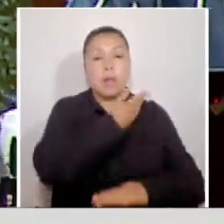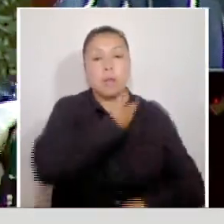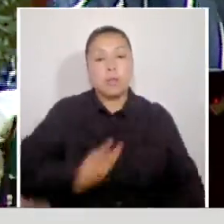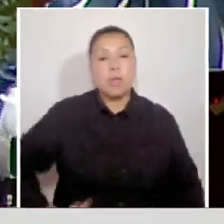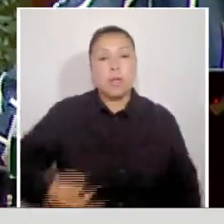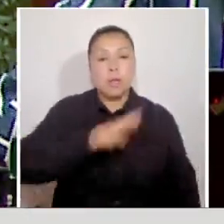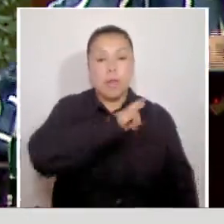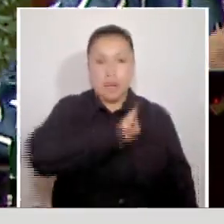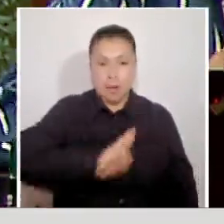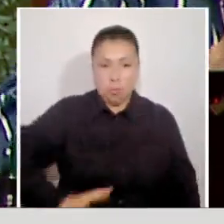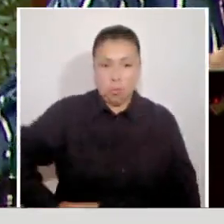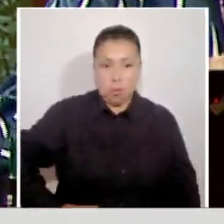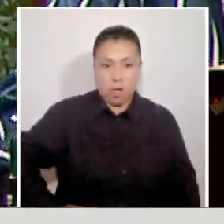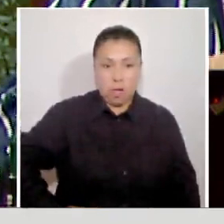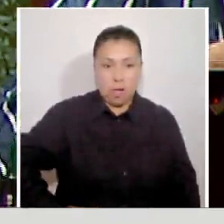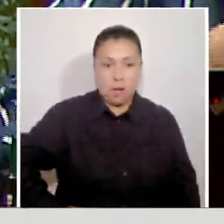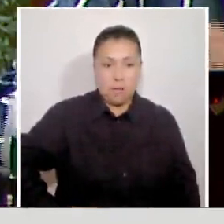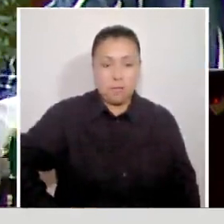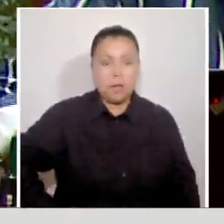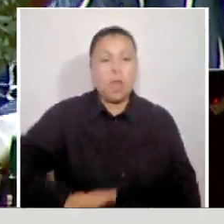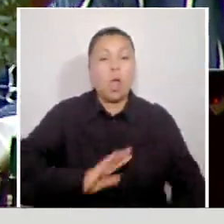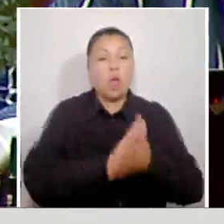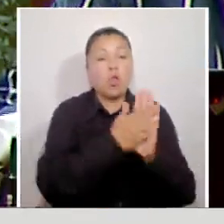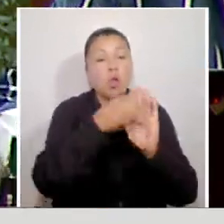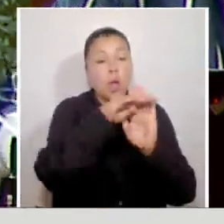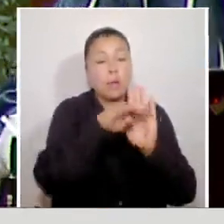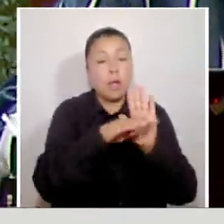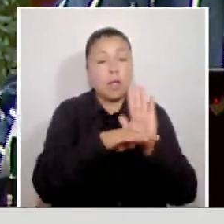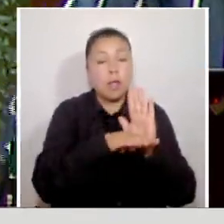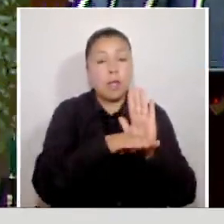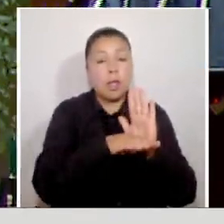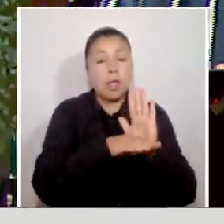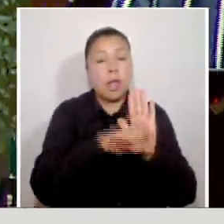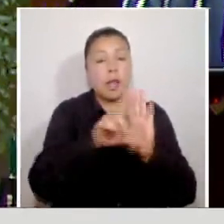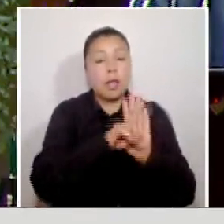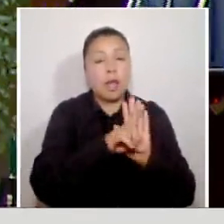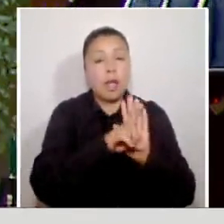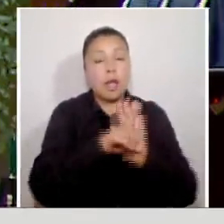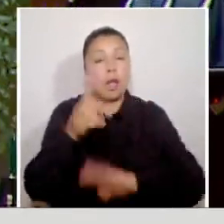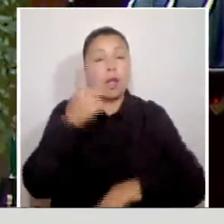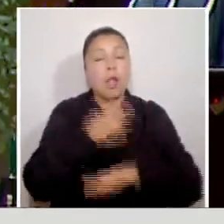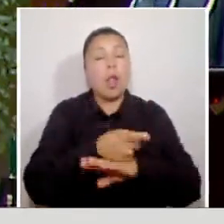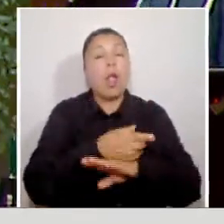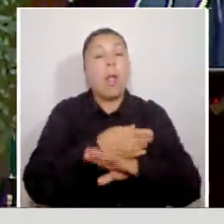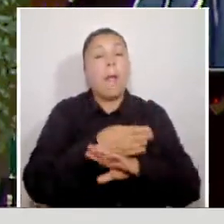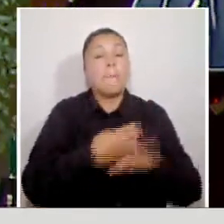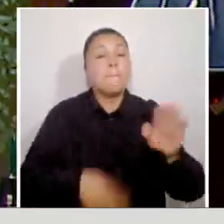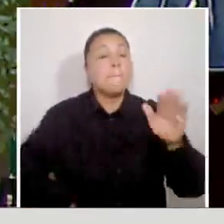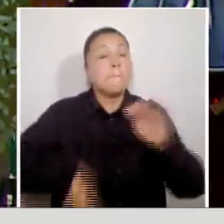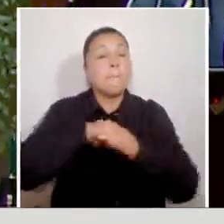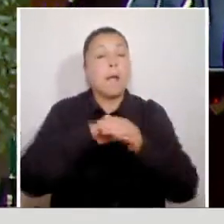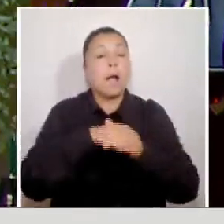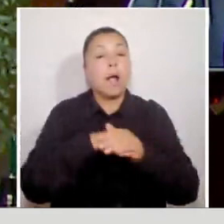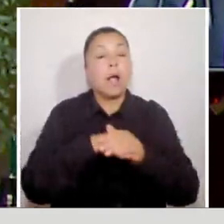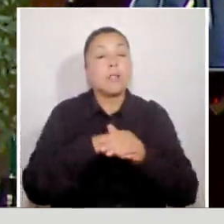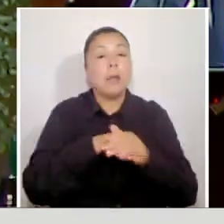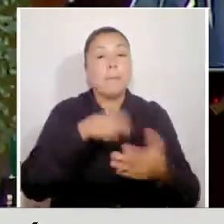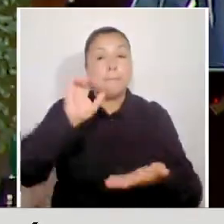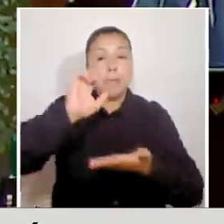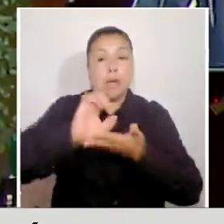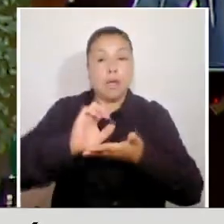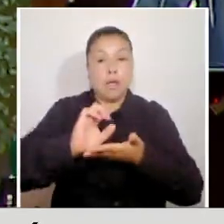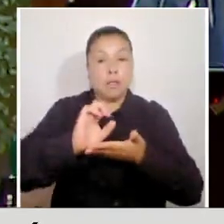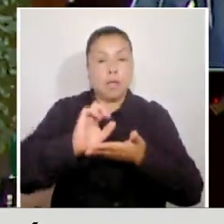república que adopte todas las medidas legales y o reglamentarias a fin de Elevar los requisitos para que el Estado a través de